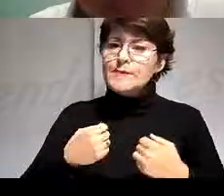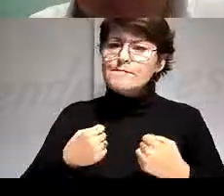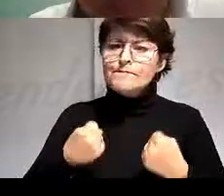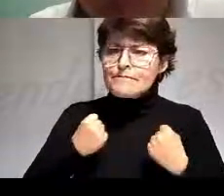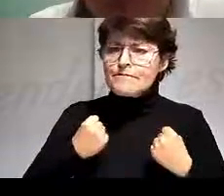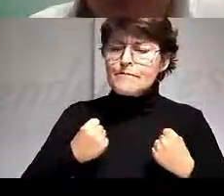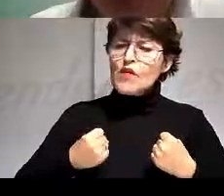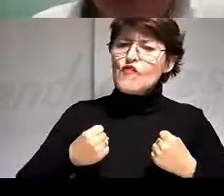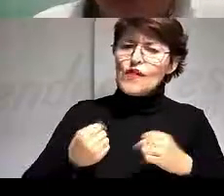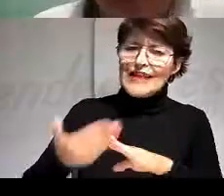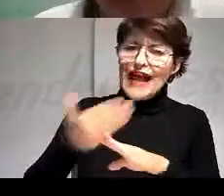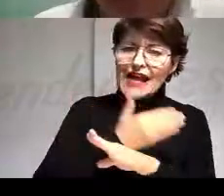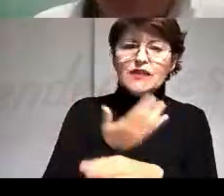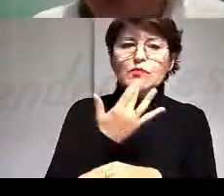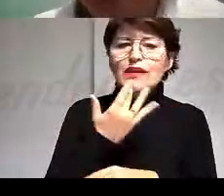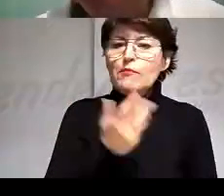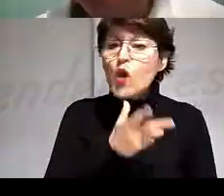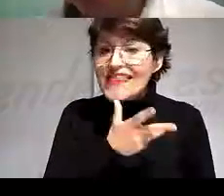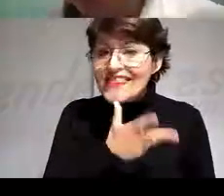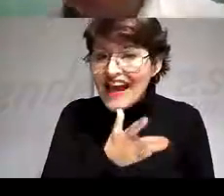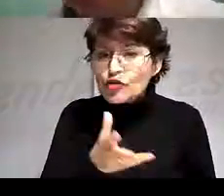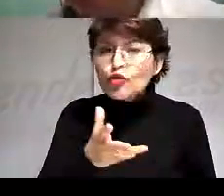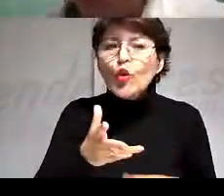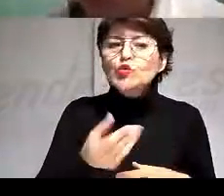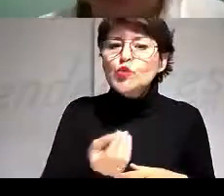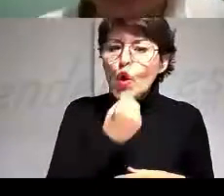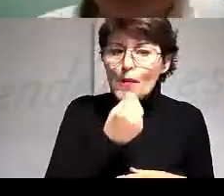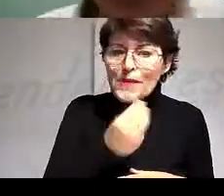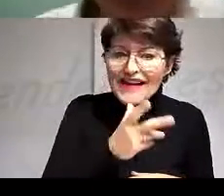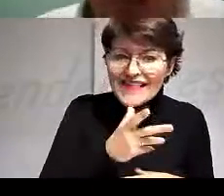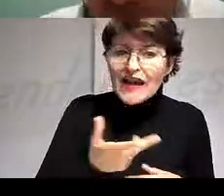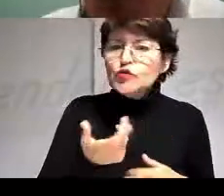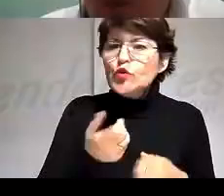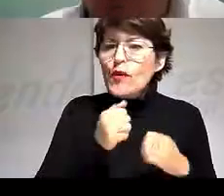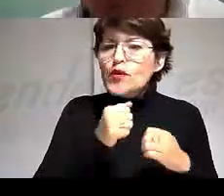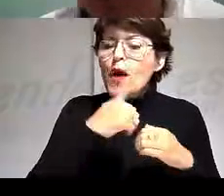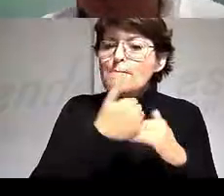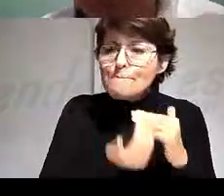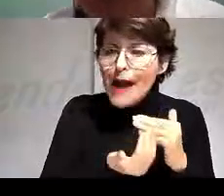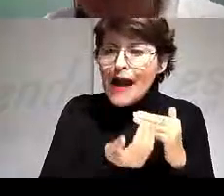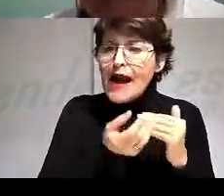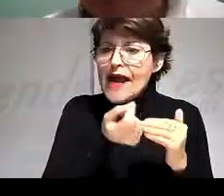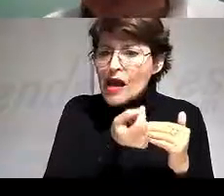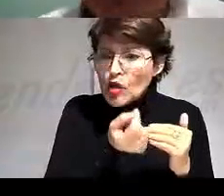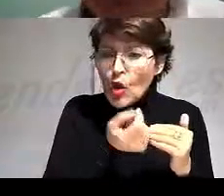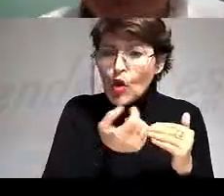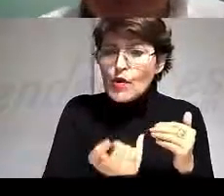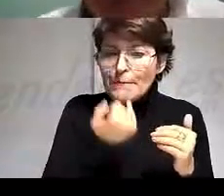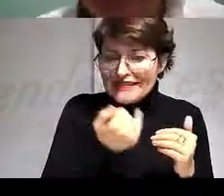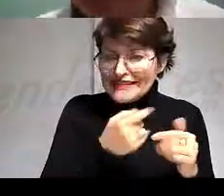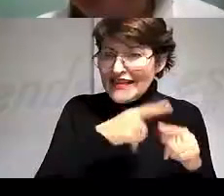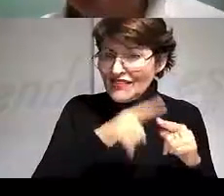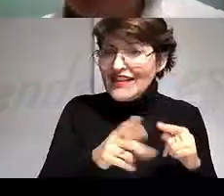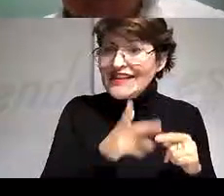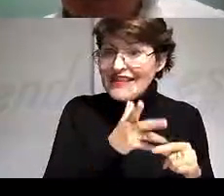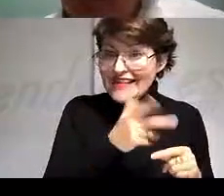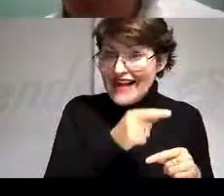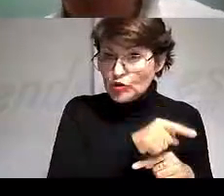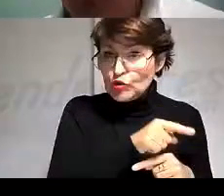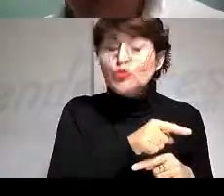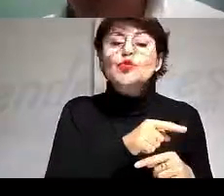los hidratos de carbono que lleguen y estén disponibles a nivel muscular, porque el músculo durante el ejercicio físico va a tirar